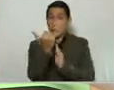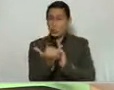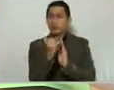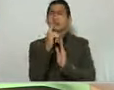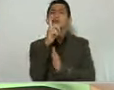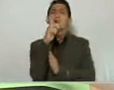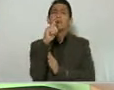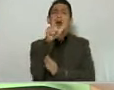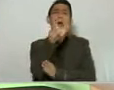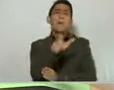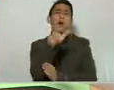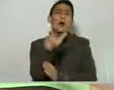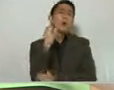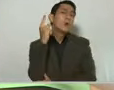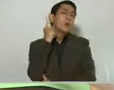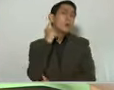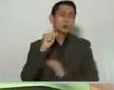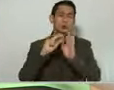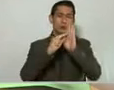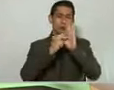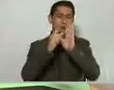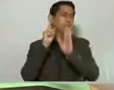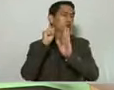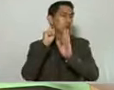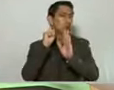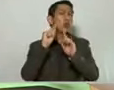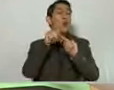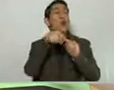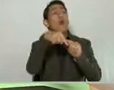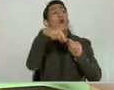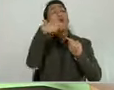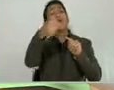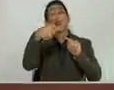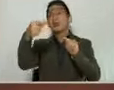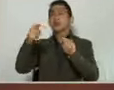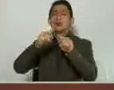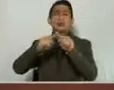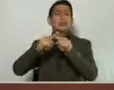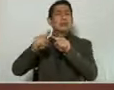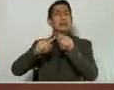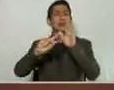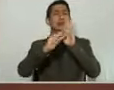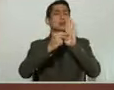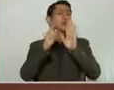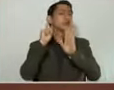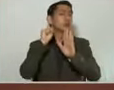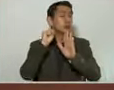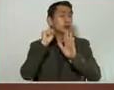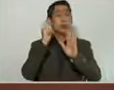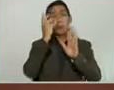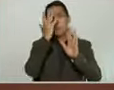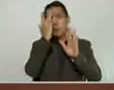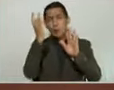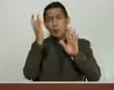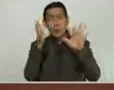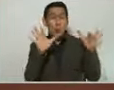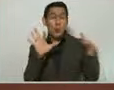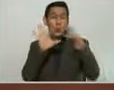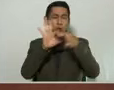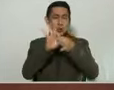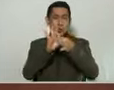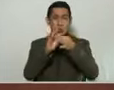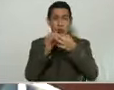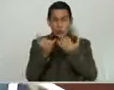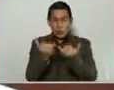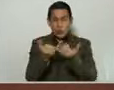y, por supuesto, a las emisoras colegas que se integran a esta parte del boletín de Radio Cristal. Hoy